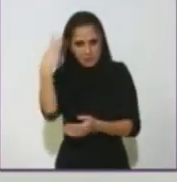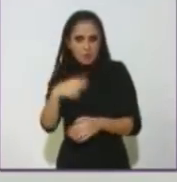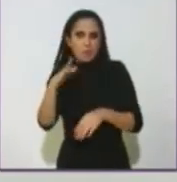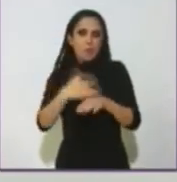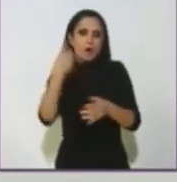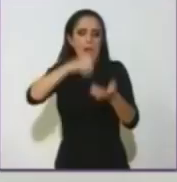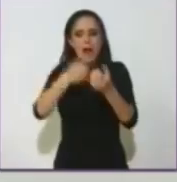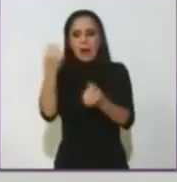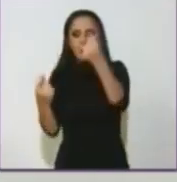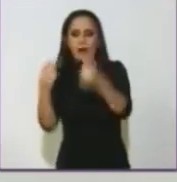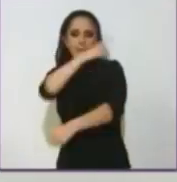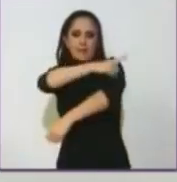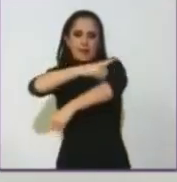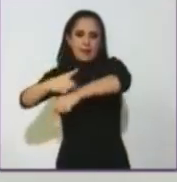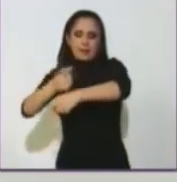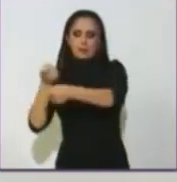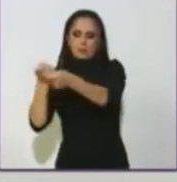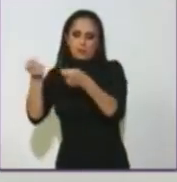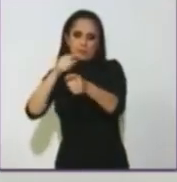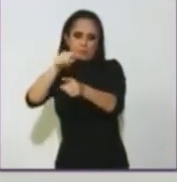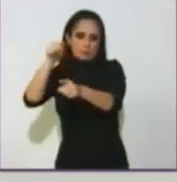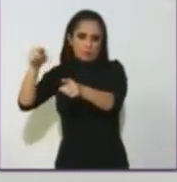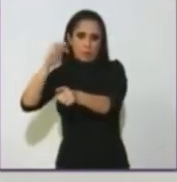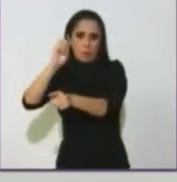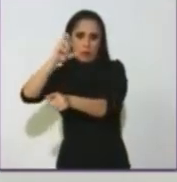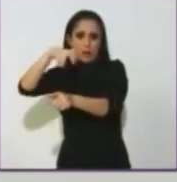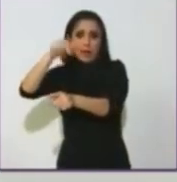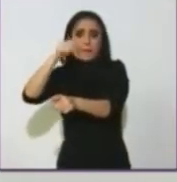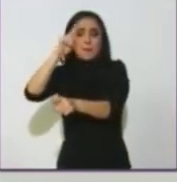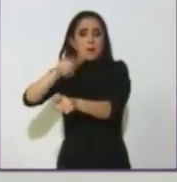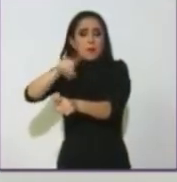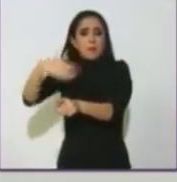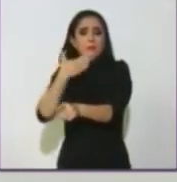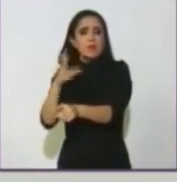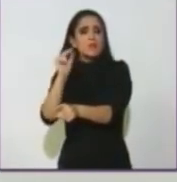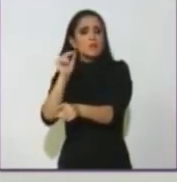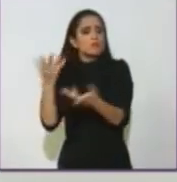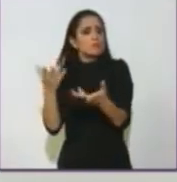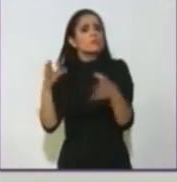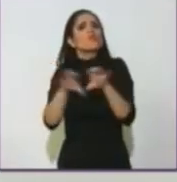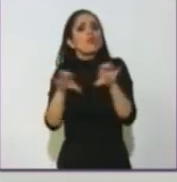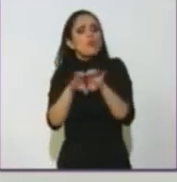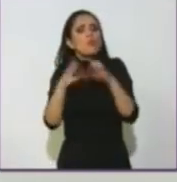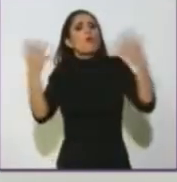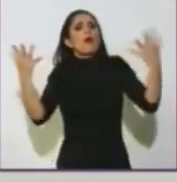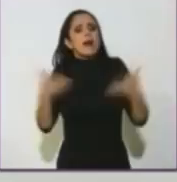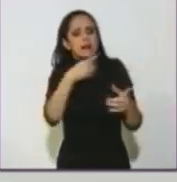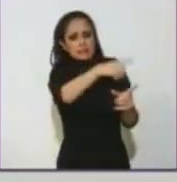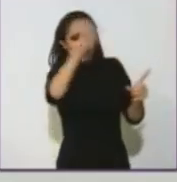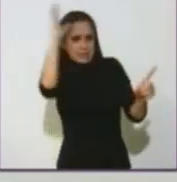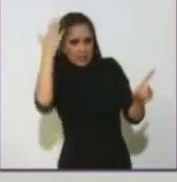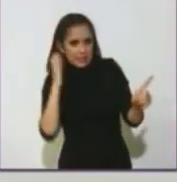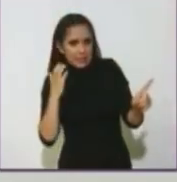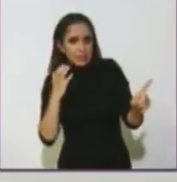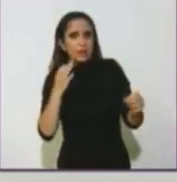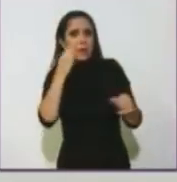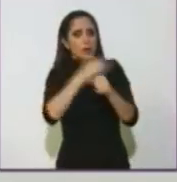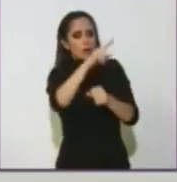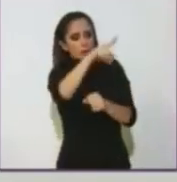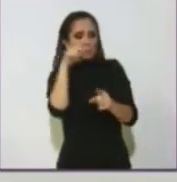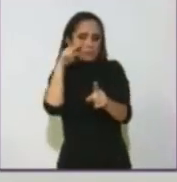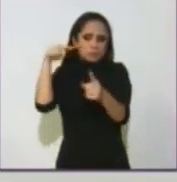algunas delegaciones no ha sido necesariamente afortunada a ver cómo hacerle claudia ahora bajo una perspectiva